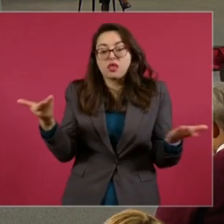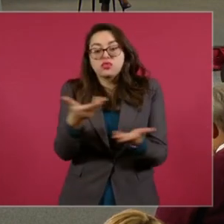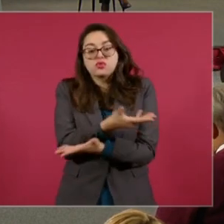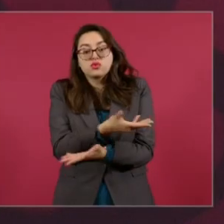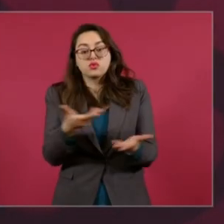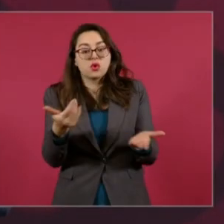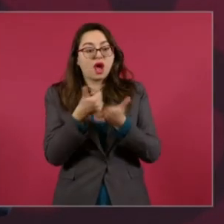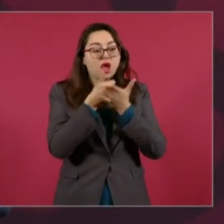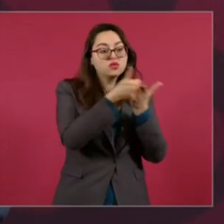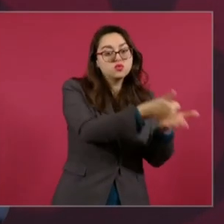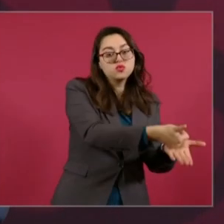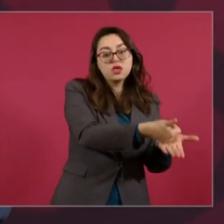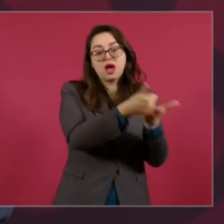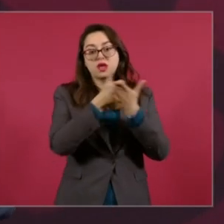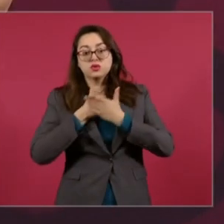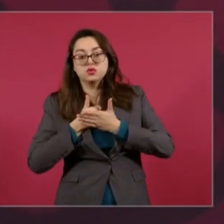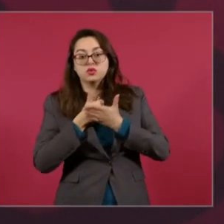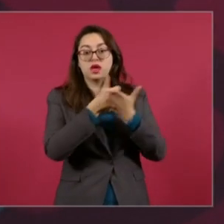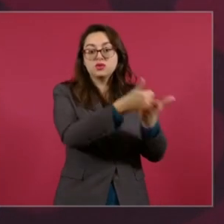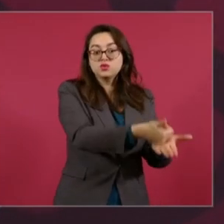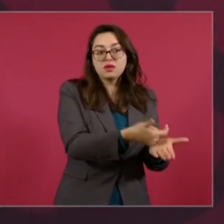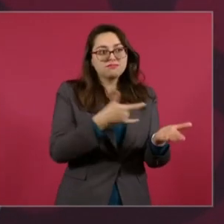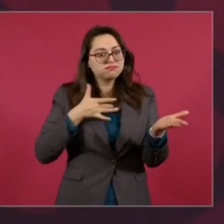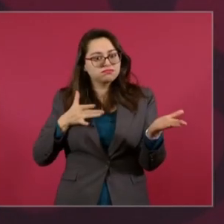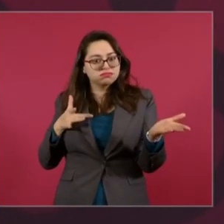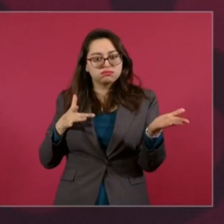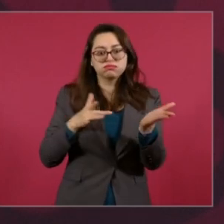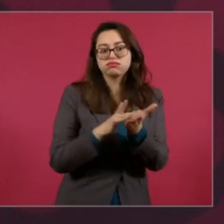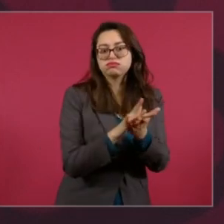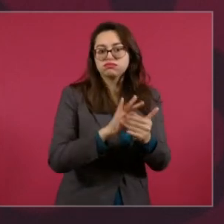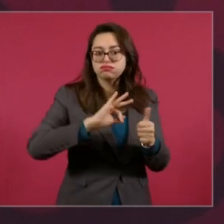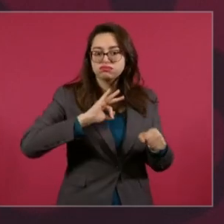y México apoyó a Estados Unidos